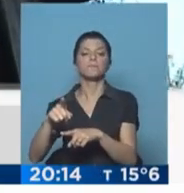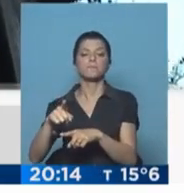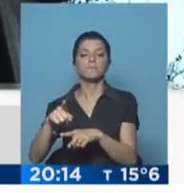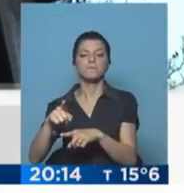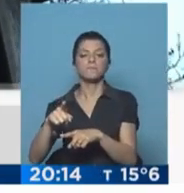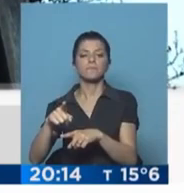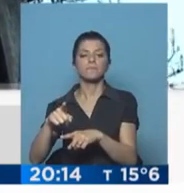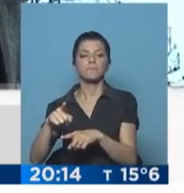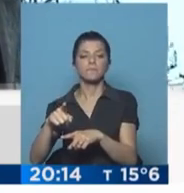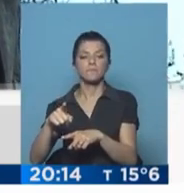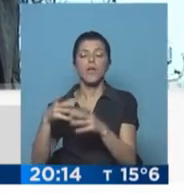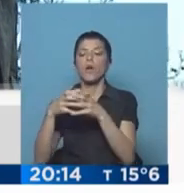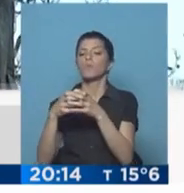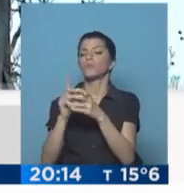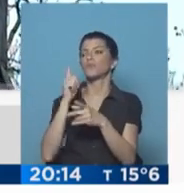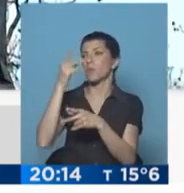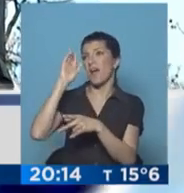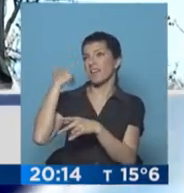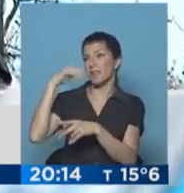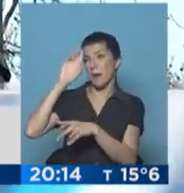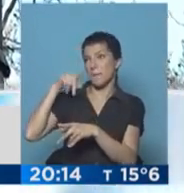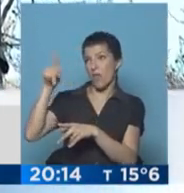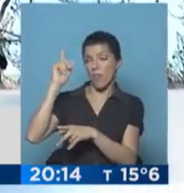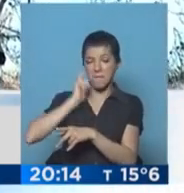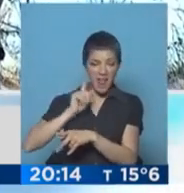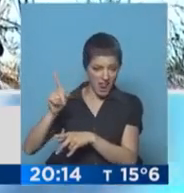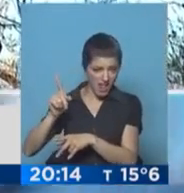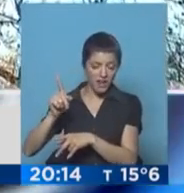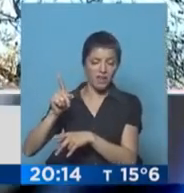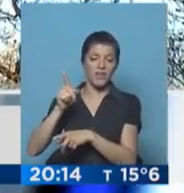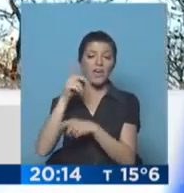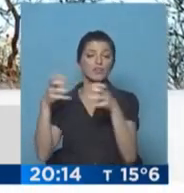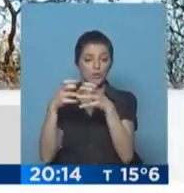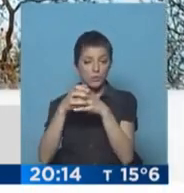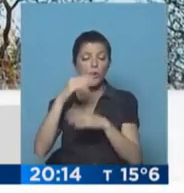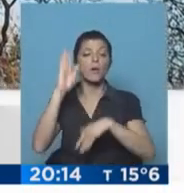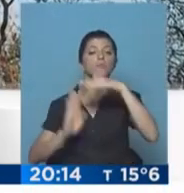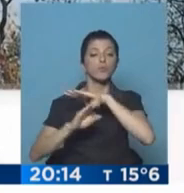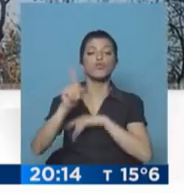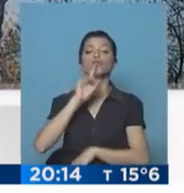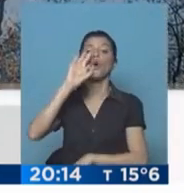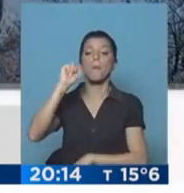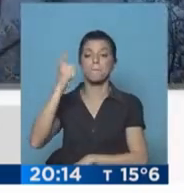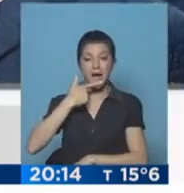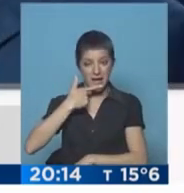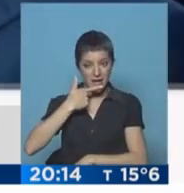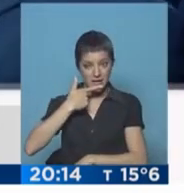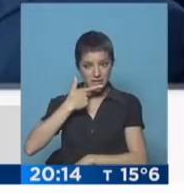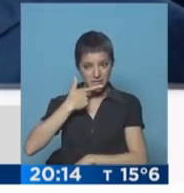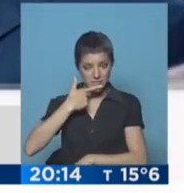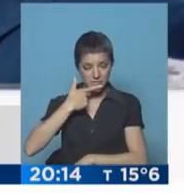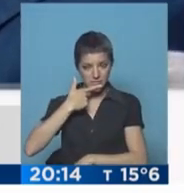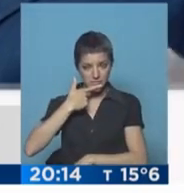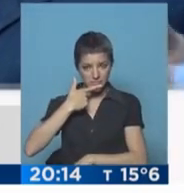residuales de lo que fue el peronismo menemista, del grupo que dirigía Miguel Ángel Toma en la capital, que de alguna manera fue el